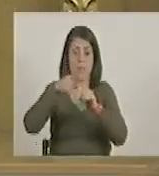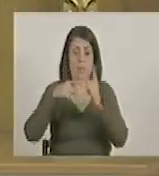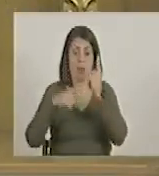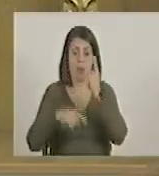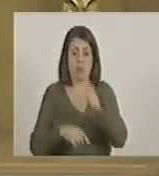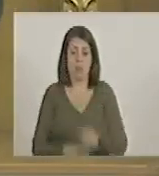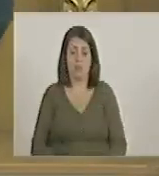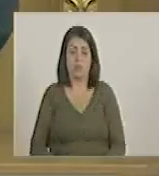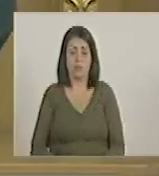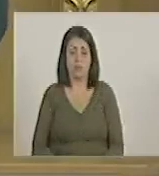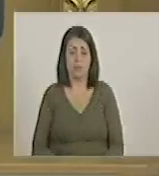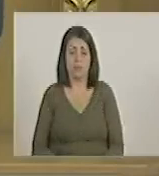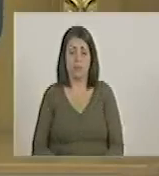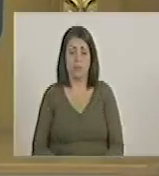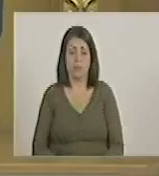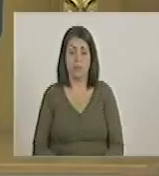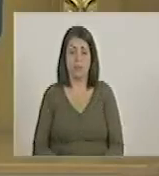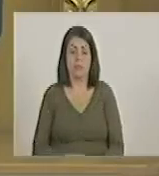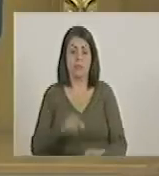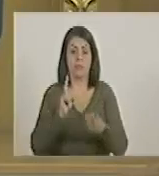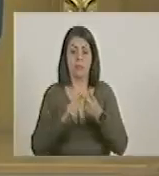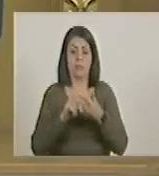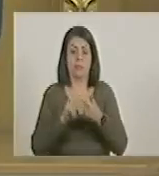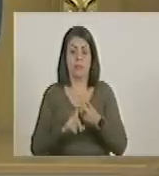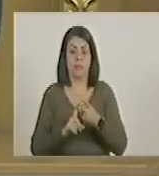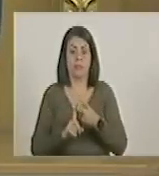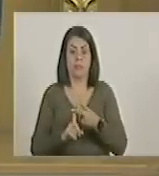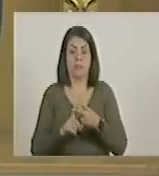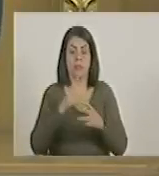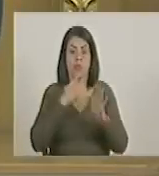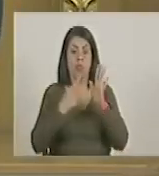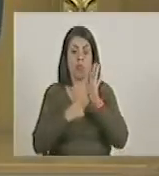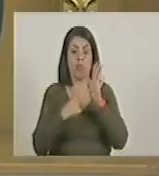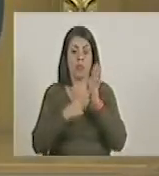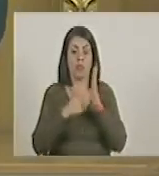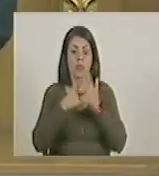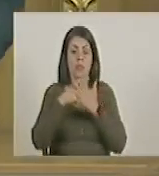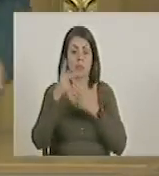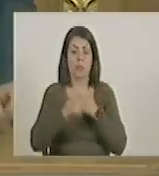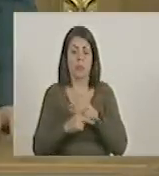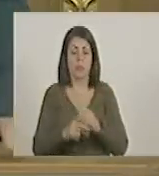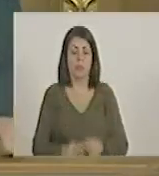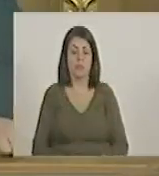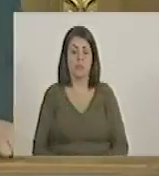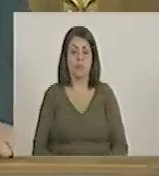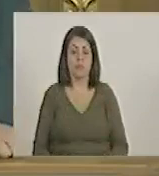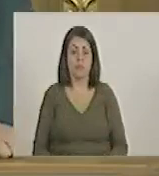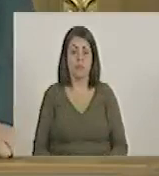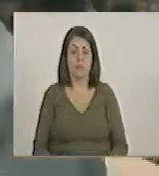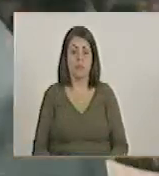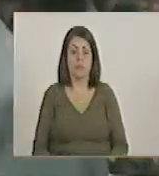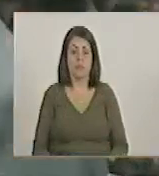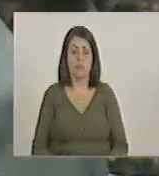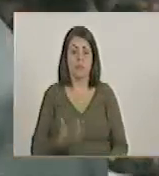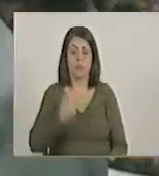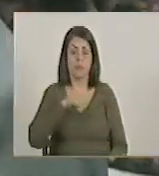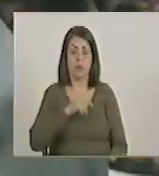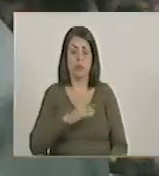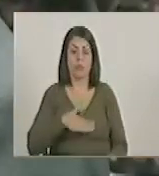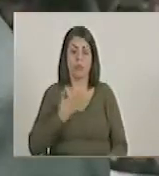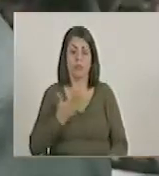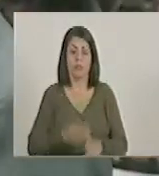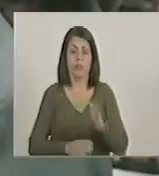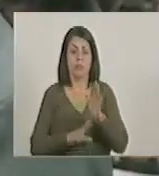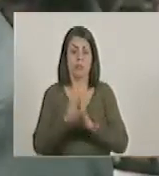uno. Pero en segundo lugar, que con la aplicación de estos planes nosotros podamos